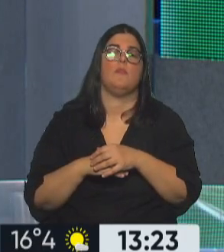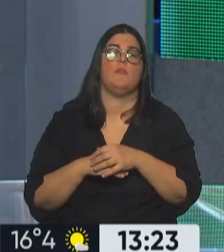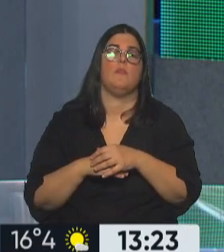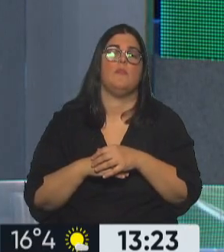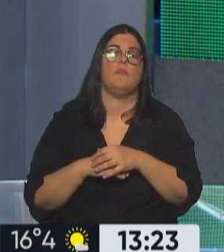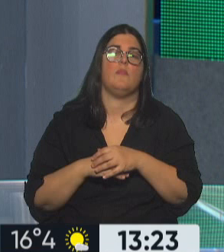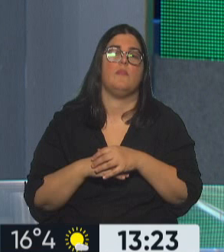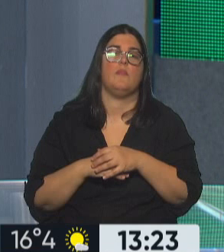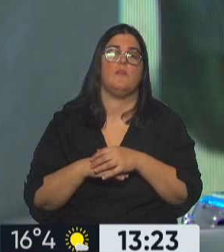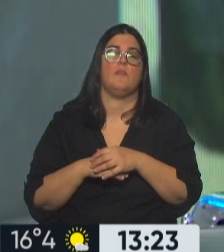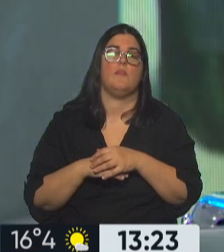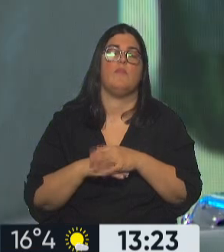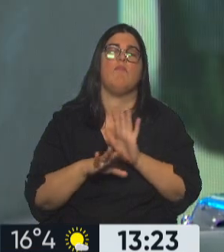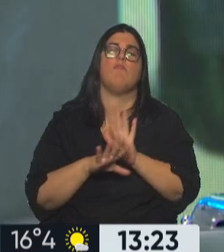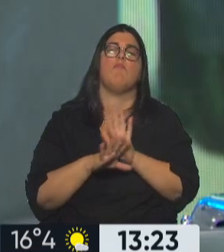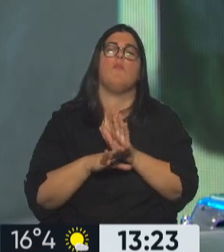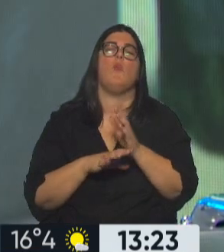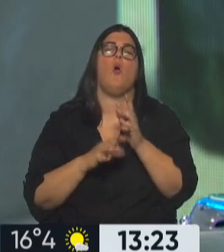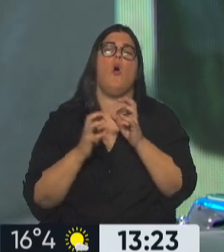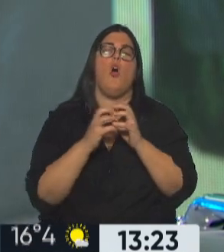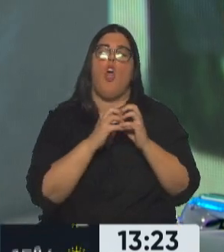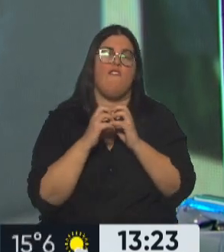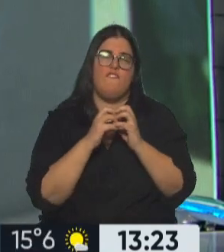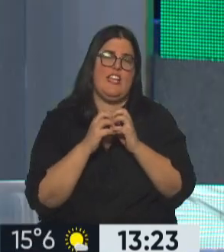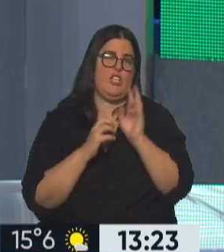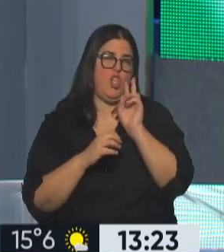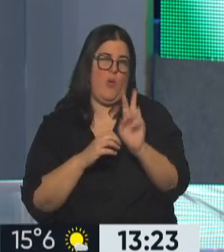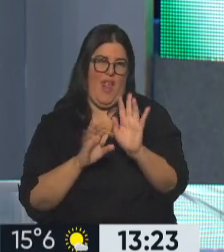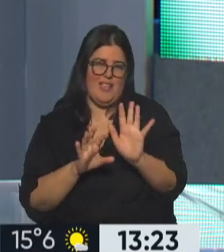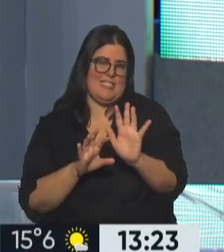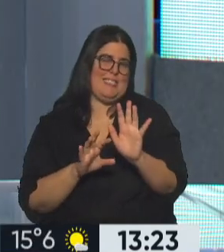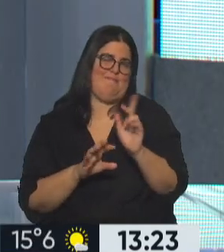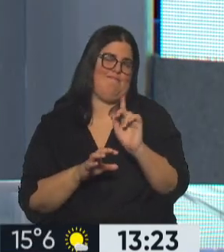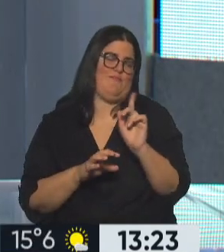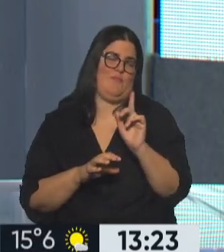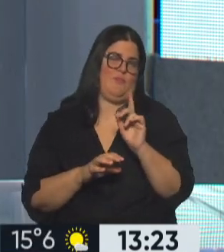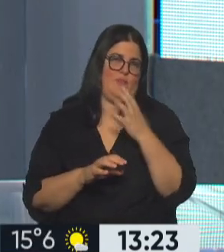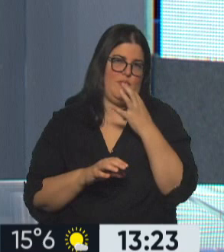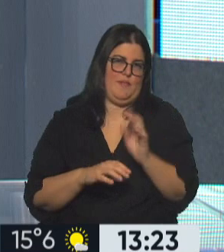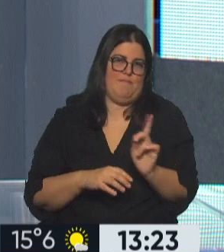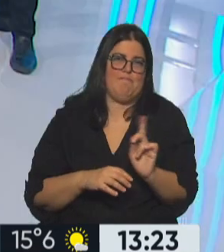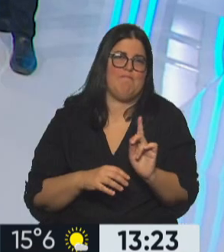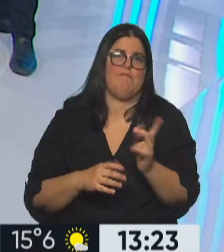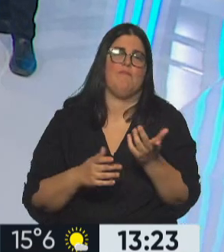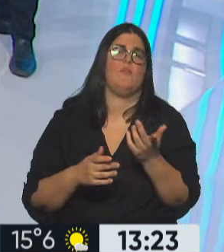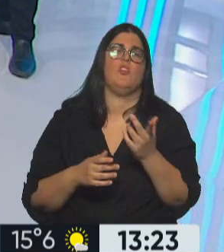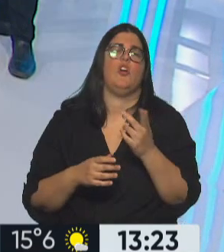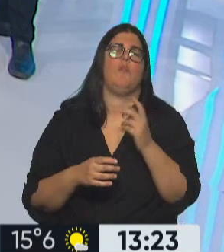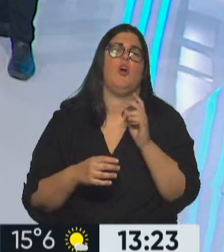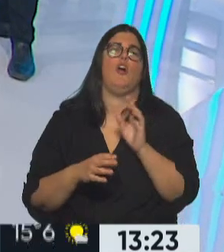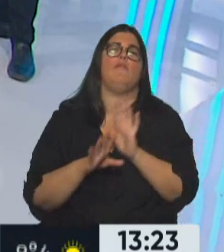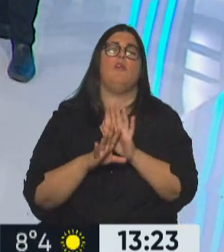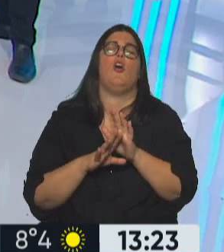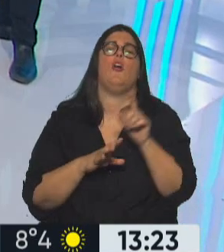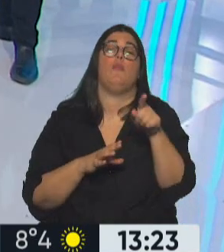una relación esencialmente conflictiva me parece que es una manera demasiado esquemática de ver el accionar